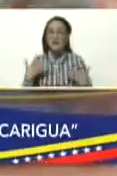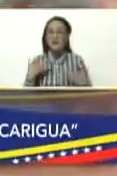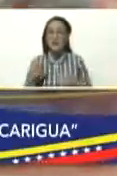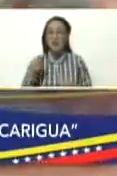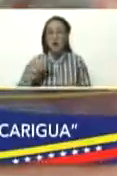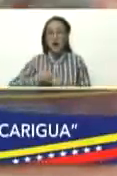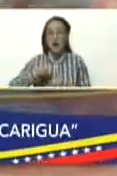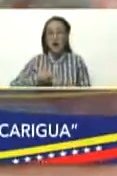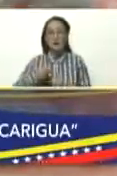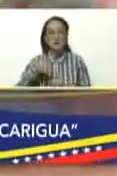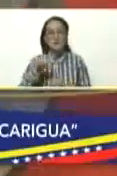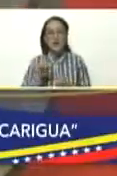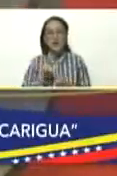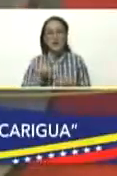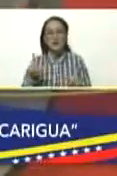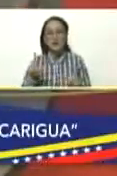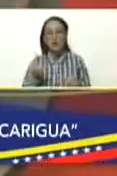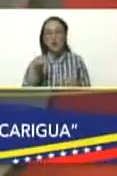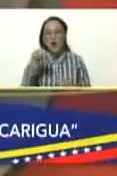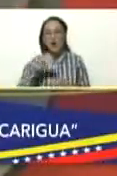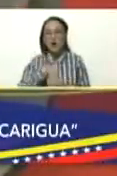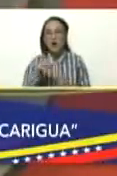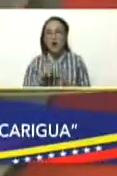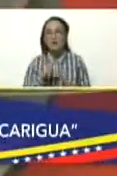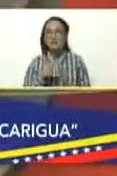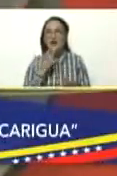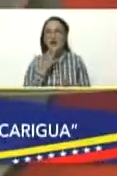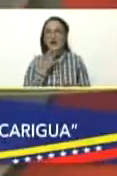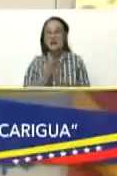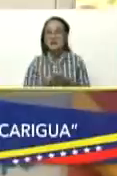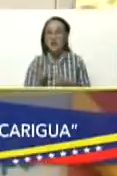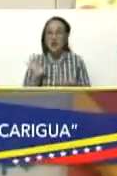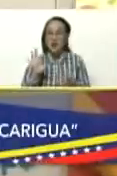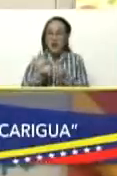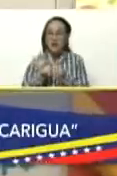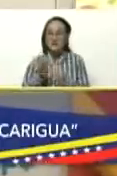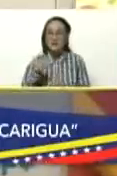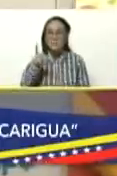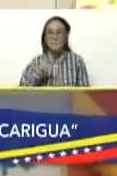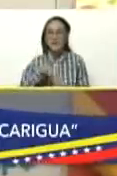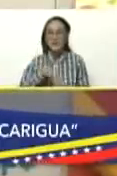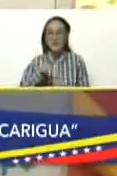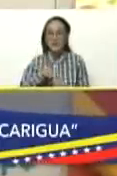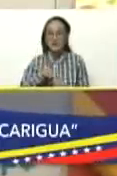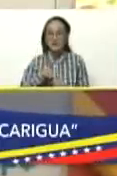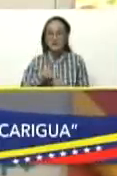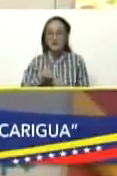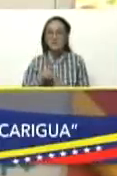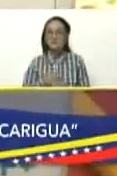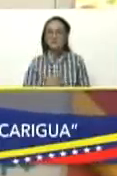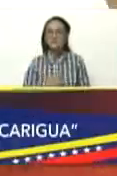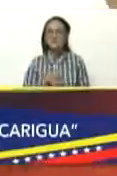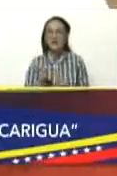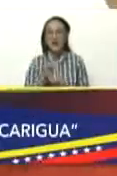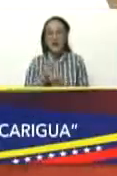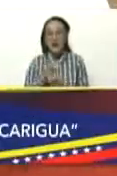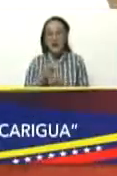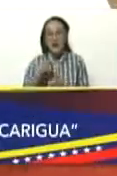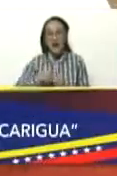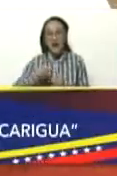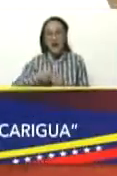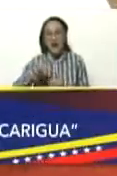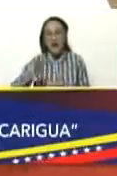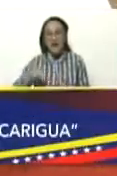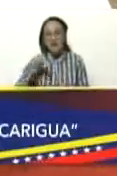gas en su casa. Gracias, bueno, a los enlaces realizados con PDVSA Gas, Gasificación Nacional, con el alcalde